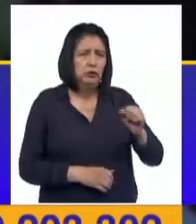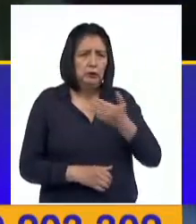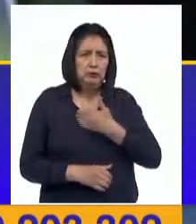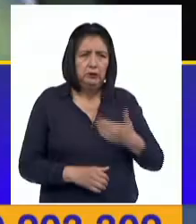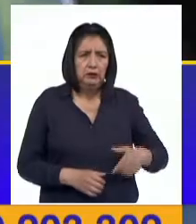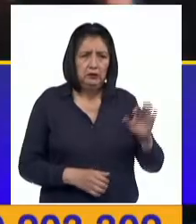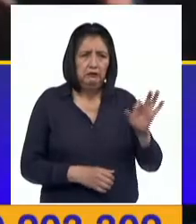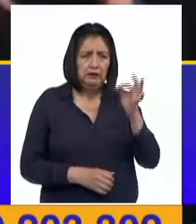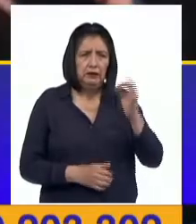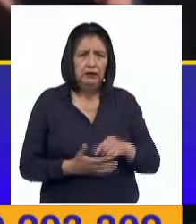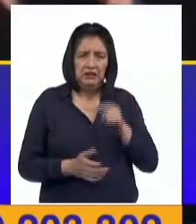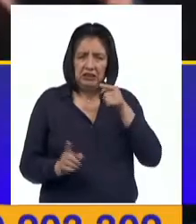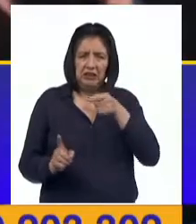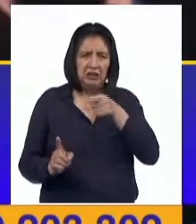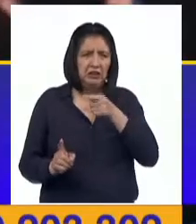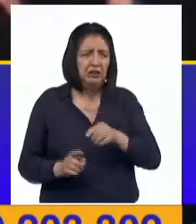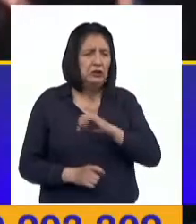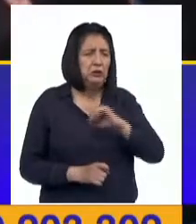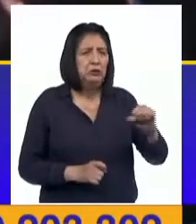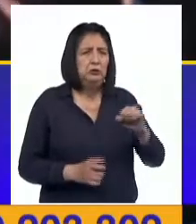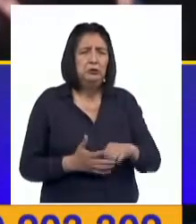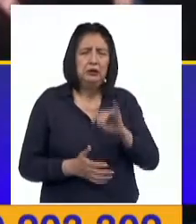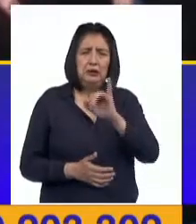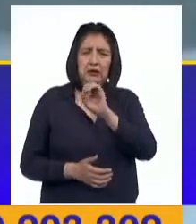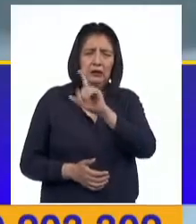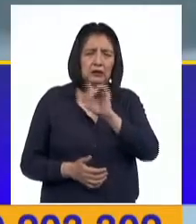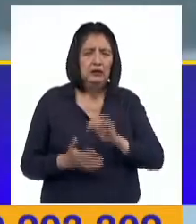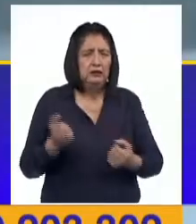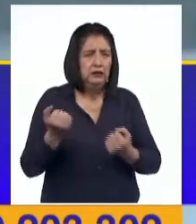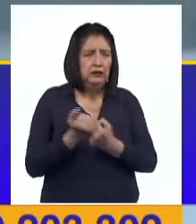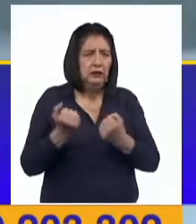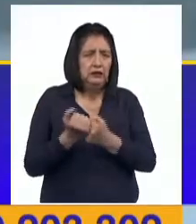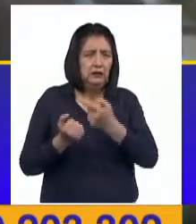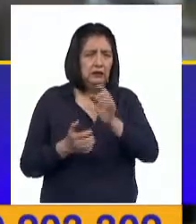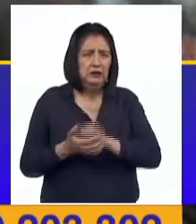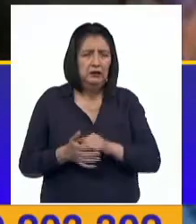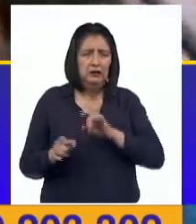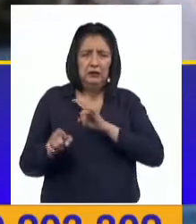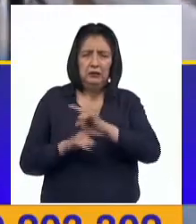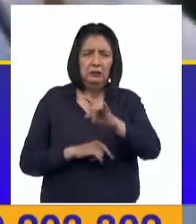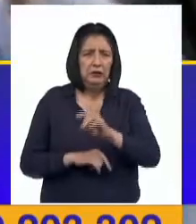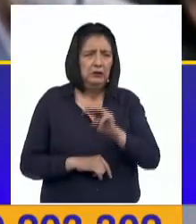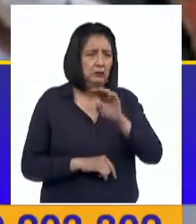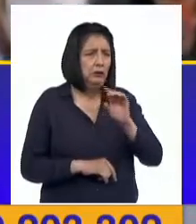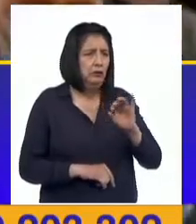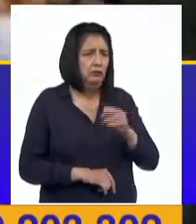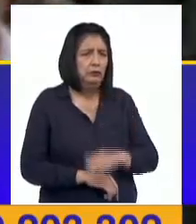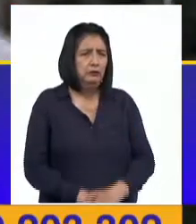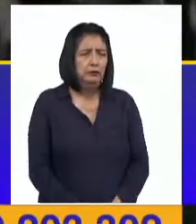francés a quien acusan de estar en contra del islam y apoyar las caricaturas que se burlan de mahoma